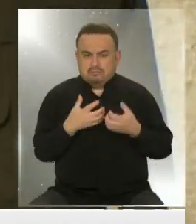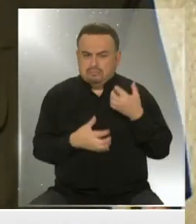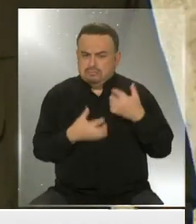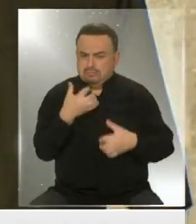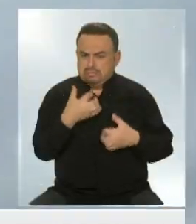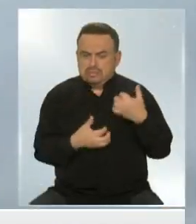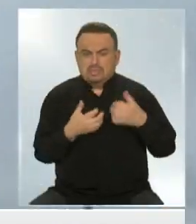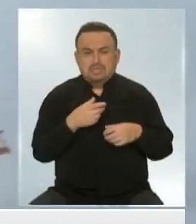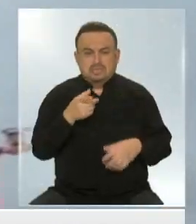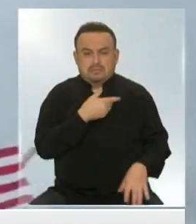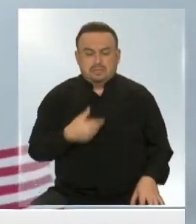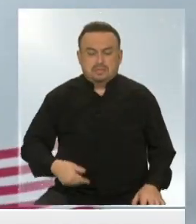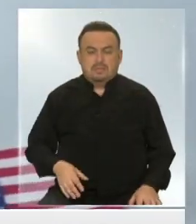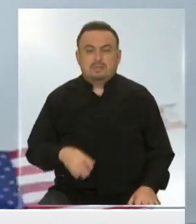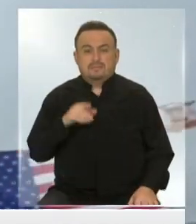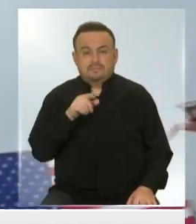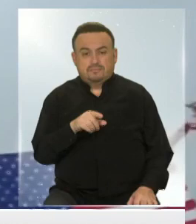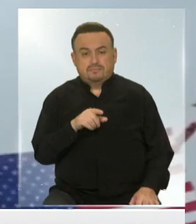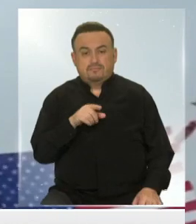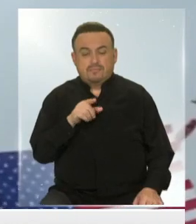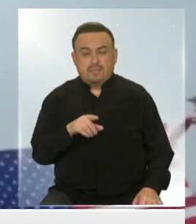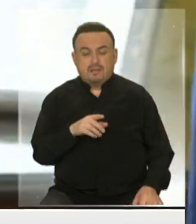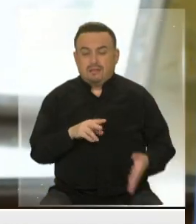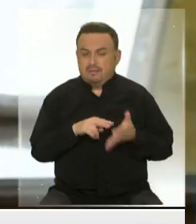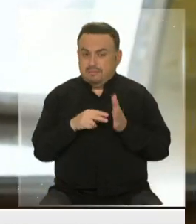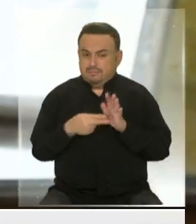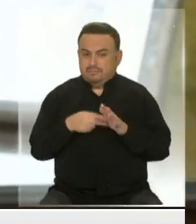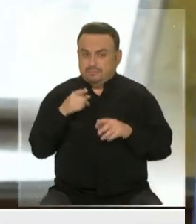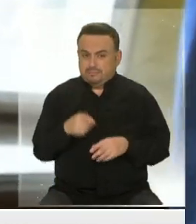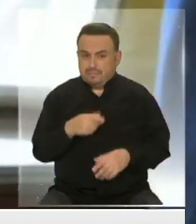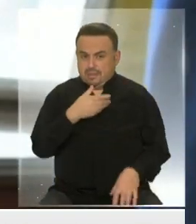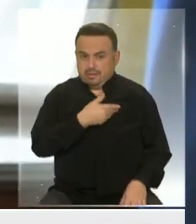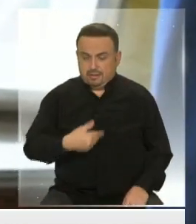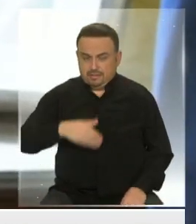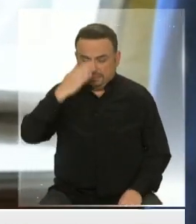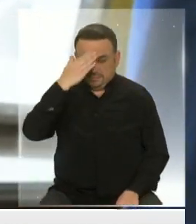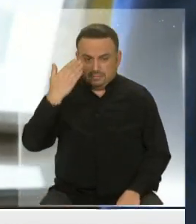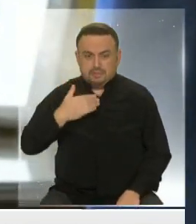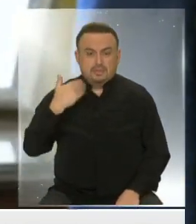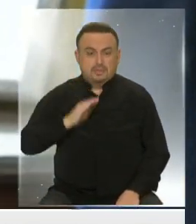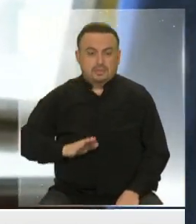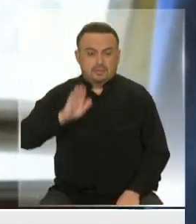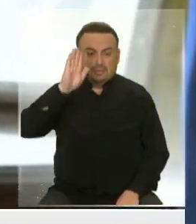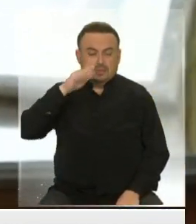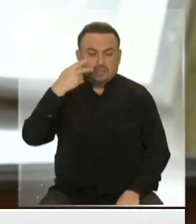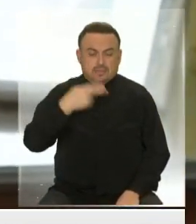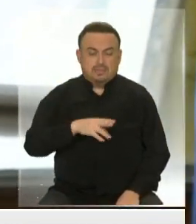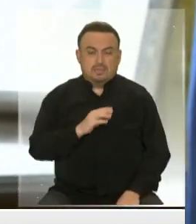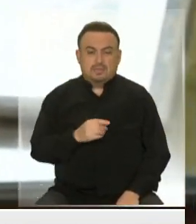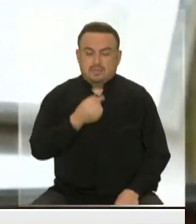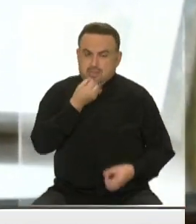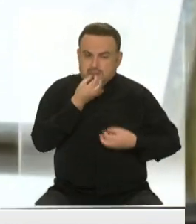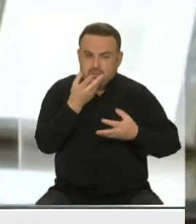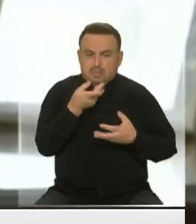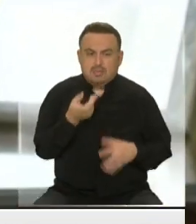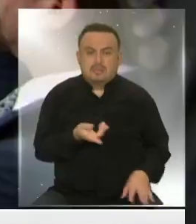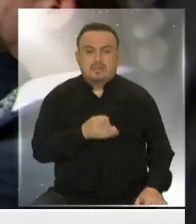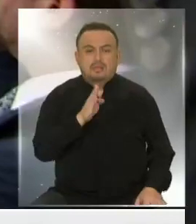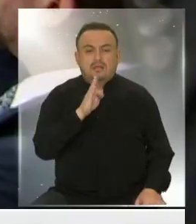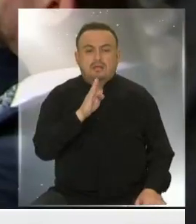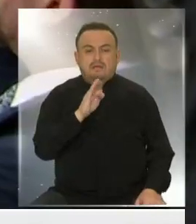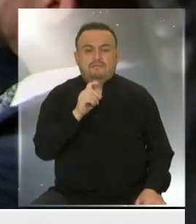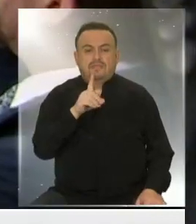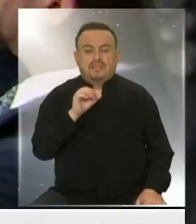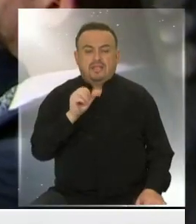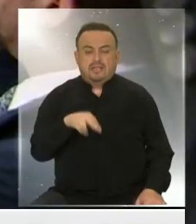para el presidente bueno después de 100 paz que involucra el mandatario el candidato presidencial demócrata se pronunció estamos hablando yo vaivén